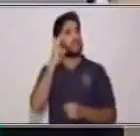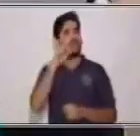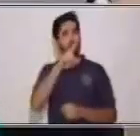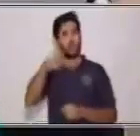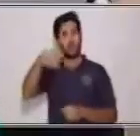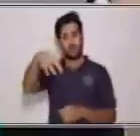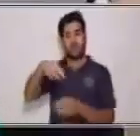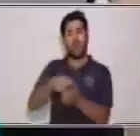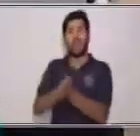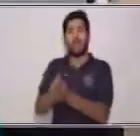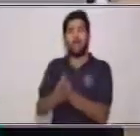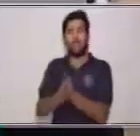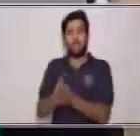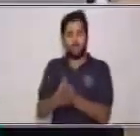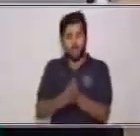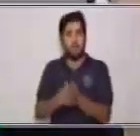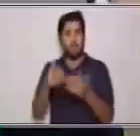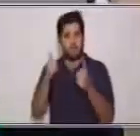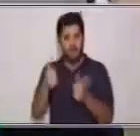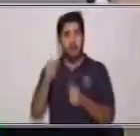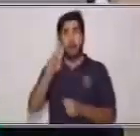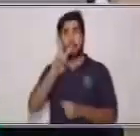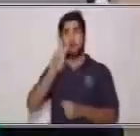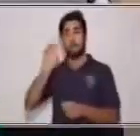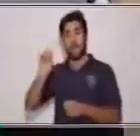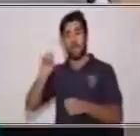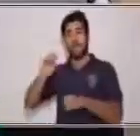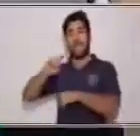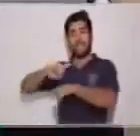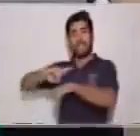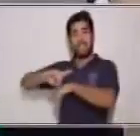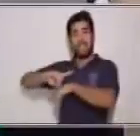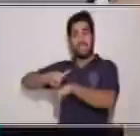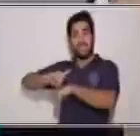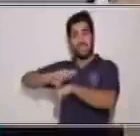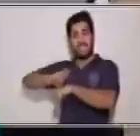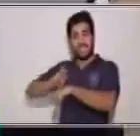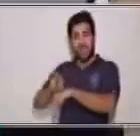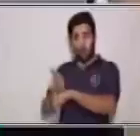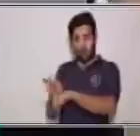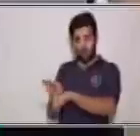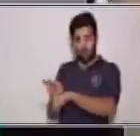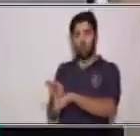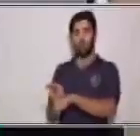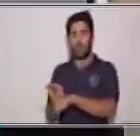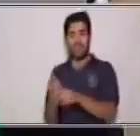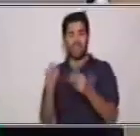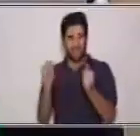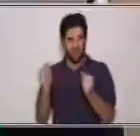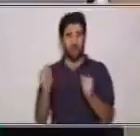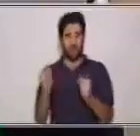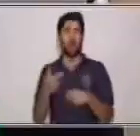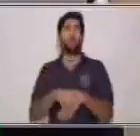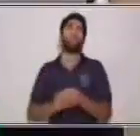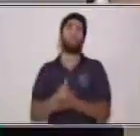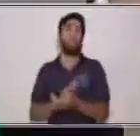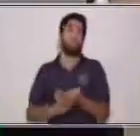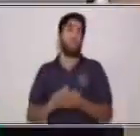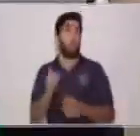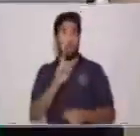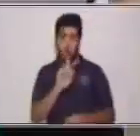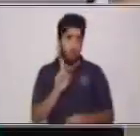manos durante 20 segundos, cantan una canción que te guste mientras lo lavas y si no tienes agua y jabón cerca puedes utilizar gel